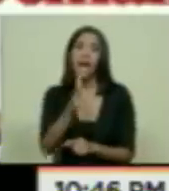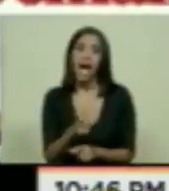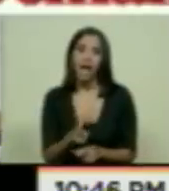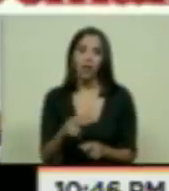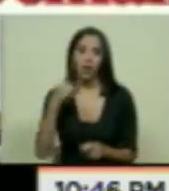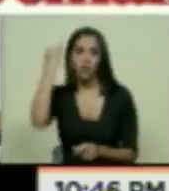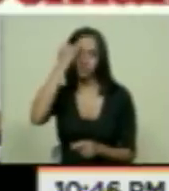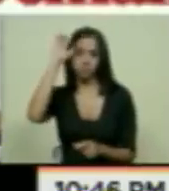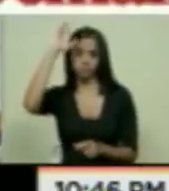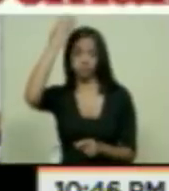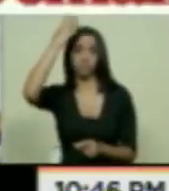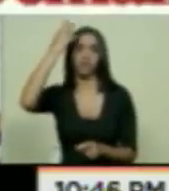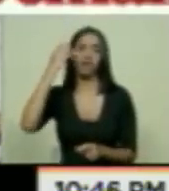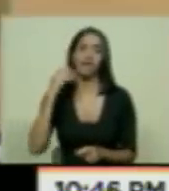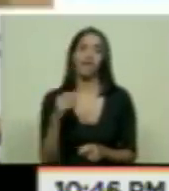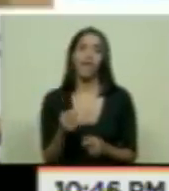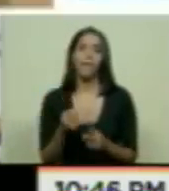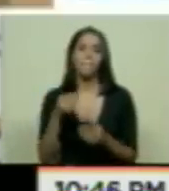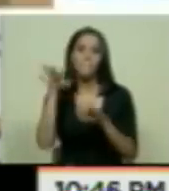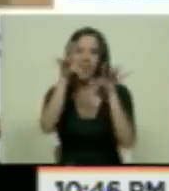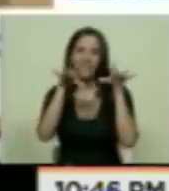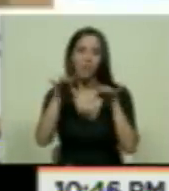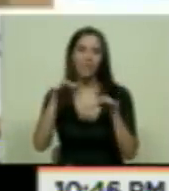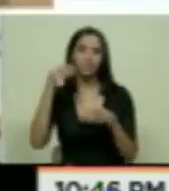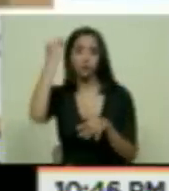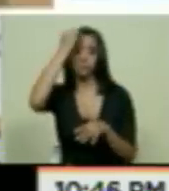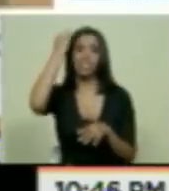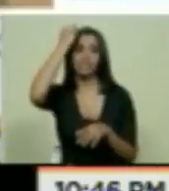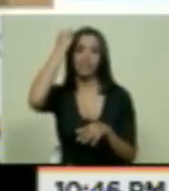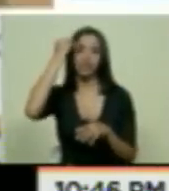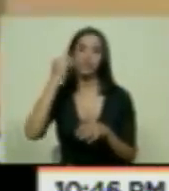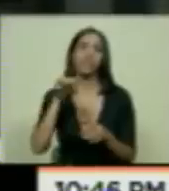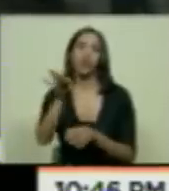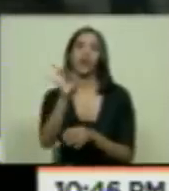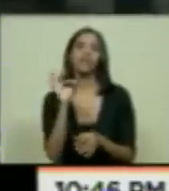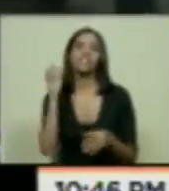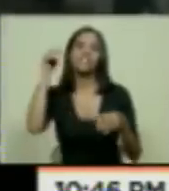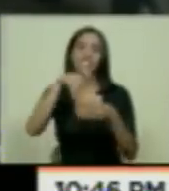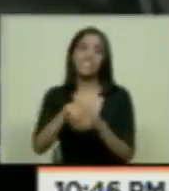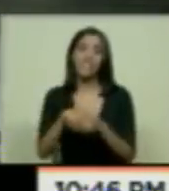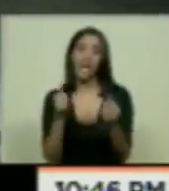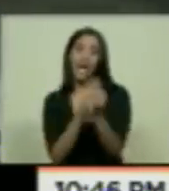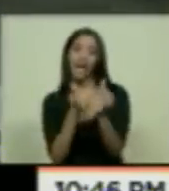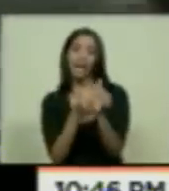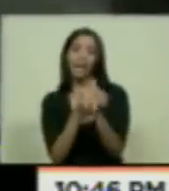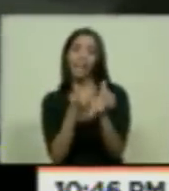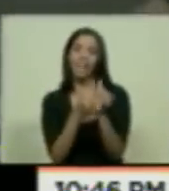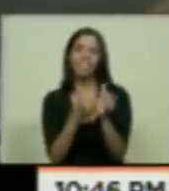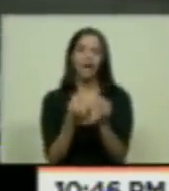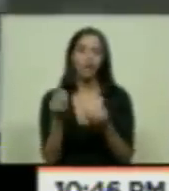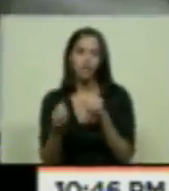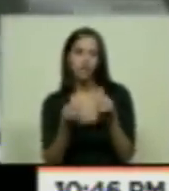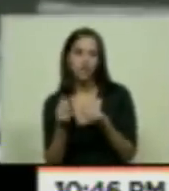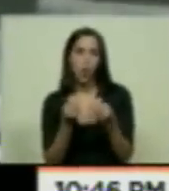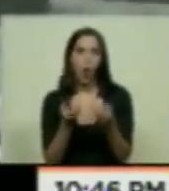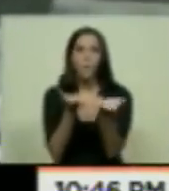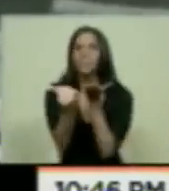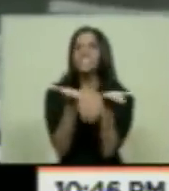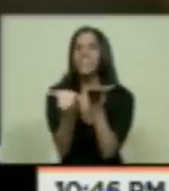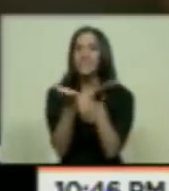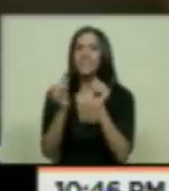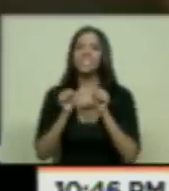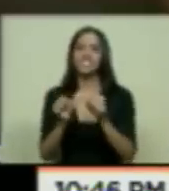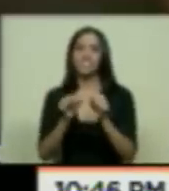un sistema de manipulación mental bien montado que nos hizo elegir a quien tras bambalinas estaba planeando cómo servir y perpetuar las